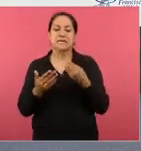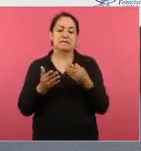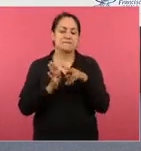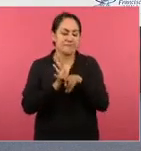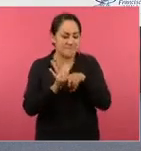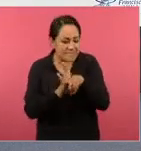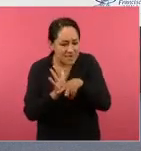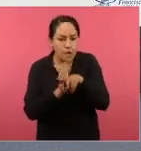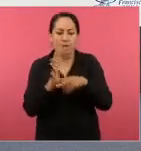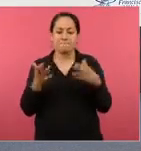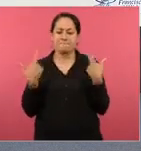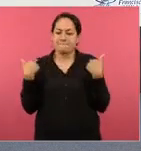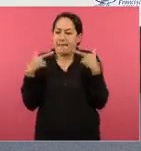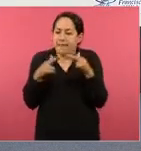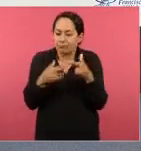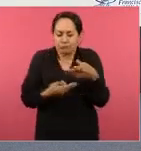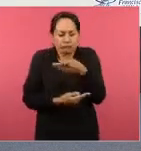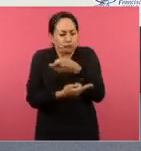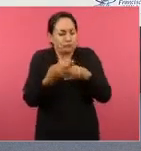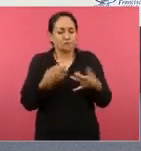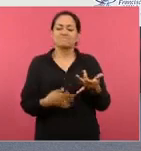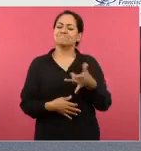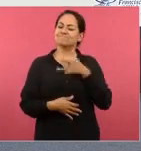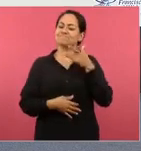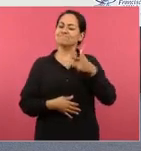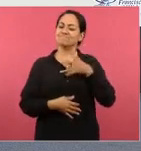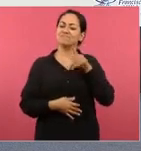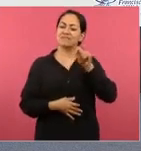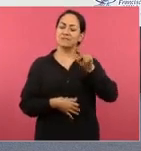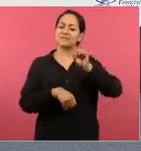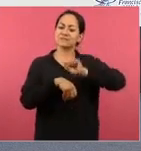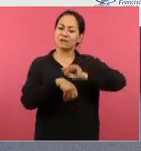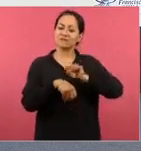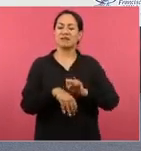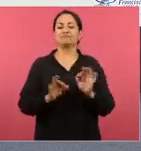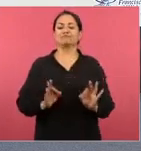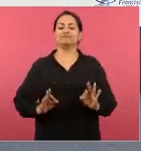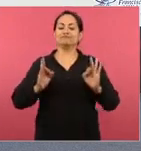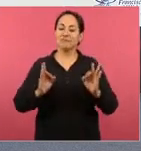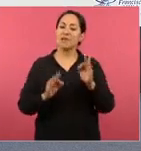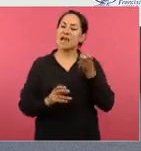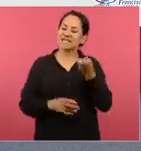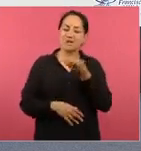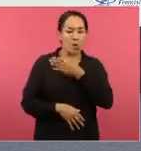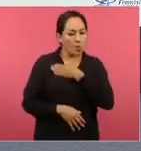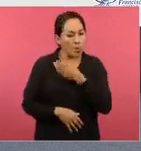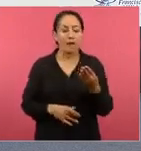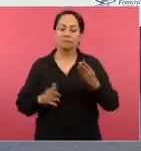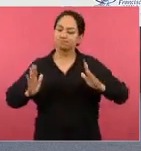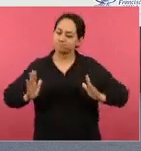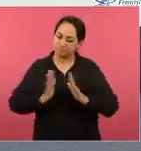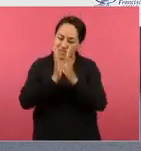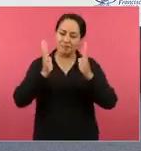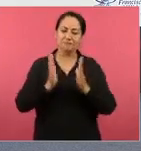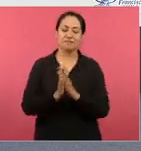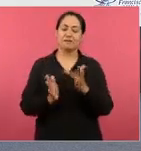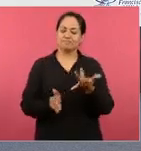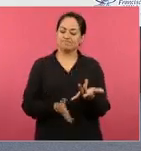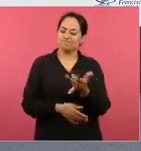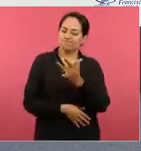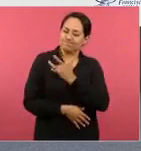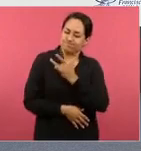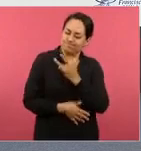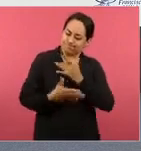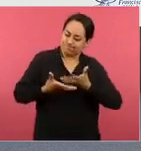satisfacción para telesecundaria que las maestras y los maestros hayan participado con ese corazón, con esa